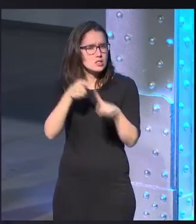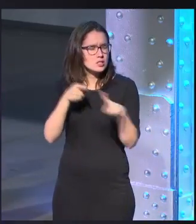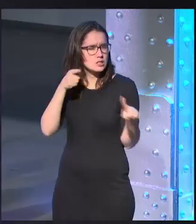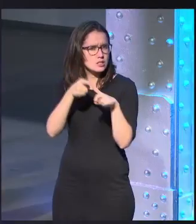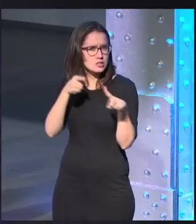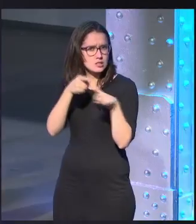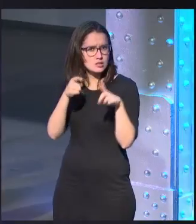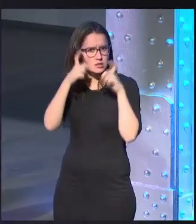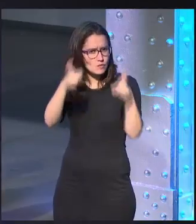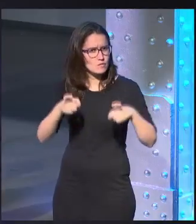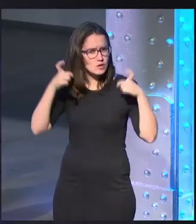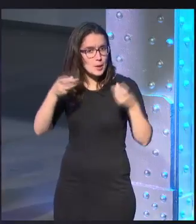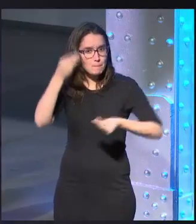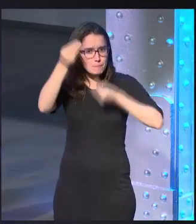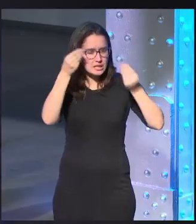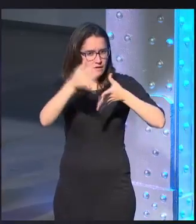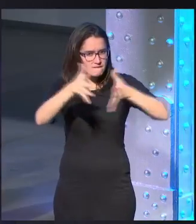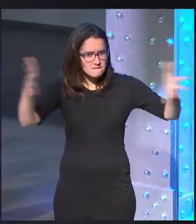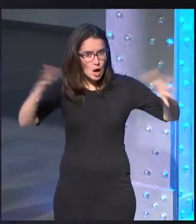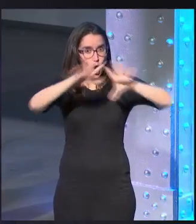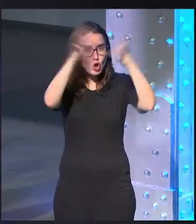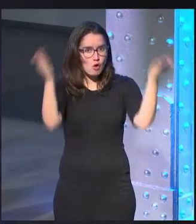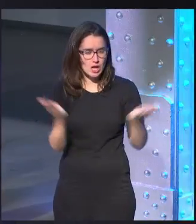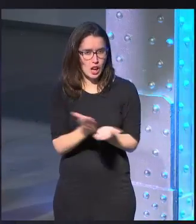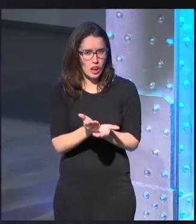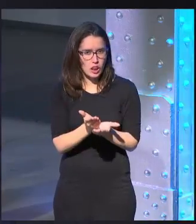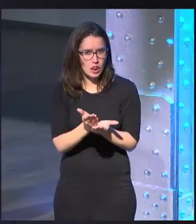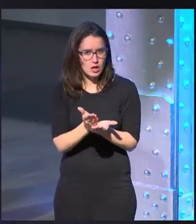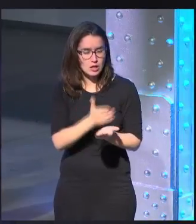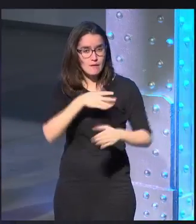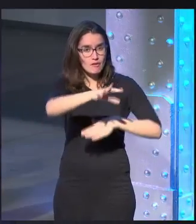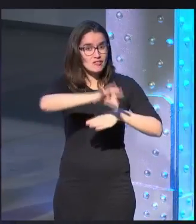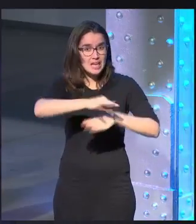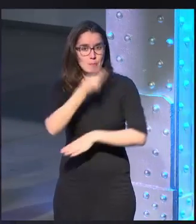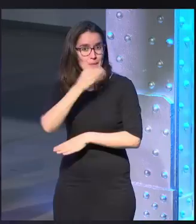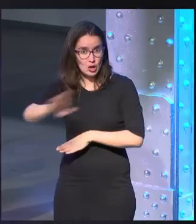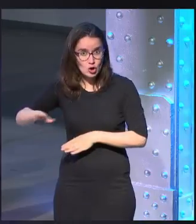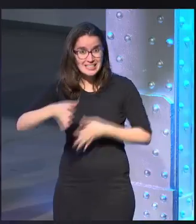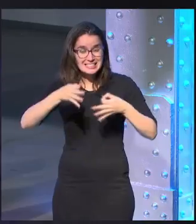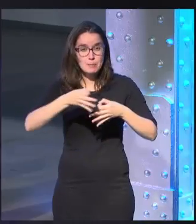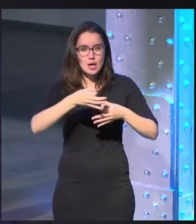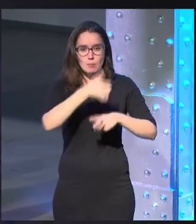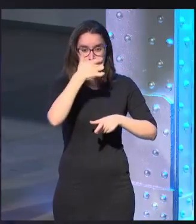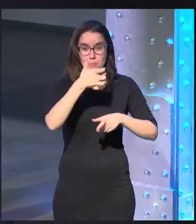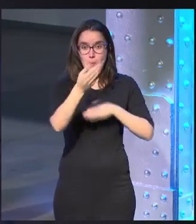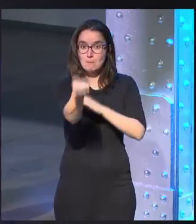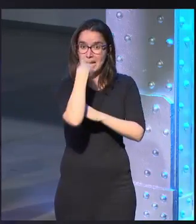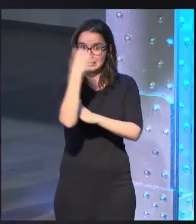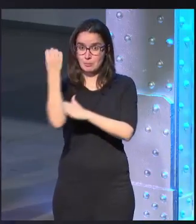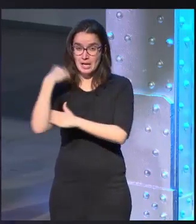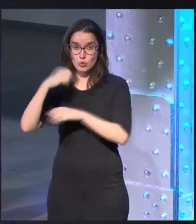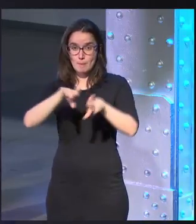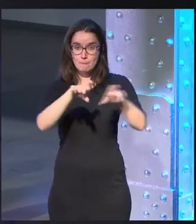son, que es pensar en grande y global, fichar a los mejores, siempre mejores que ellos, jamás he visto un